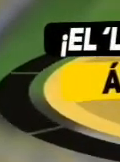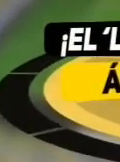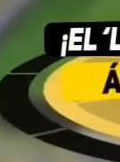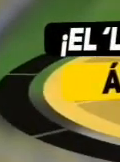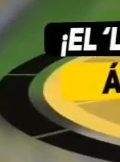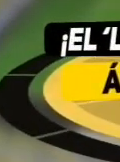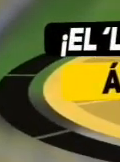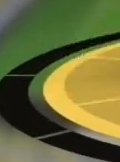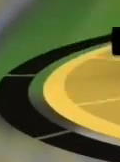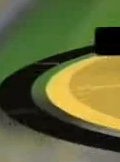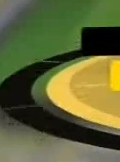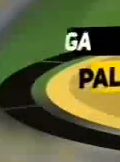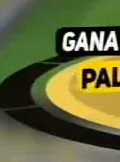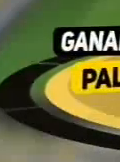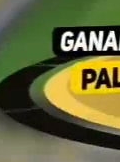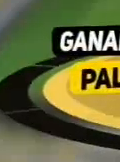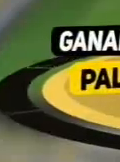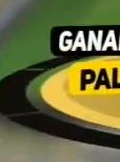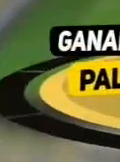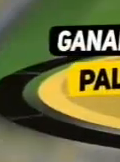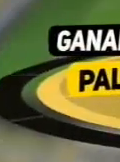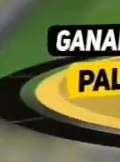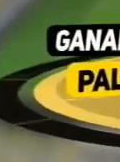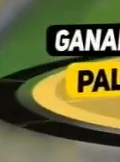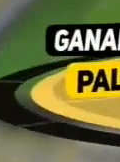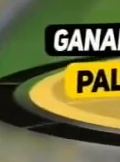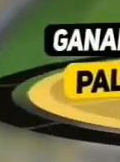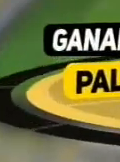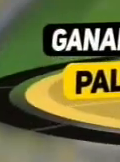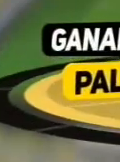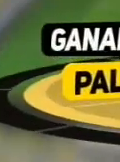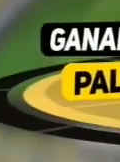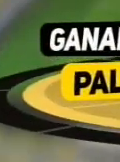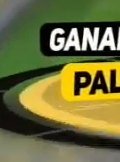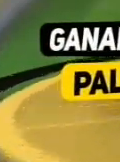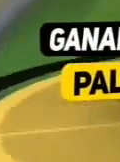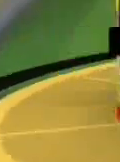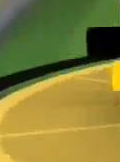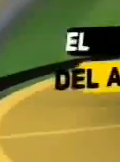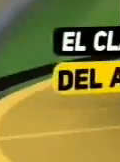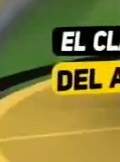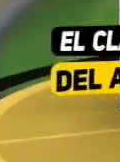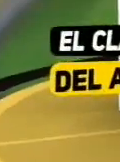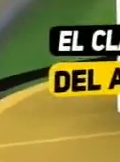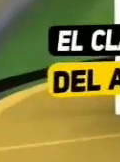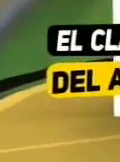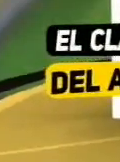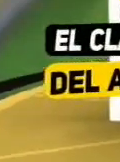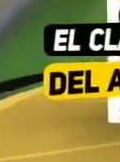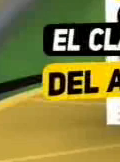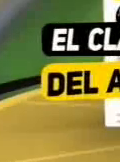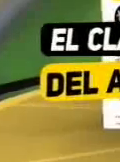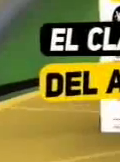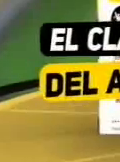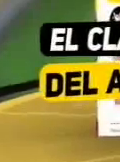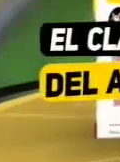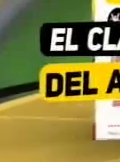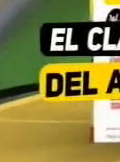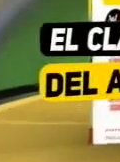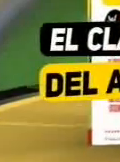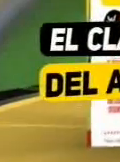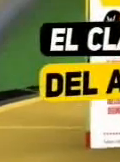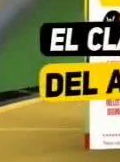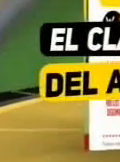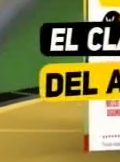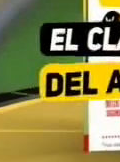corona goleador del campeonato. Ganamos a otro campeón en la Copa. Palmeiras de Brasil no pudo con nosotros. El clásico del astillero fue amarillo. Un hito